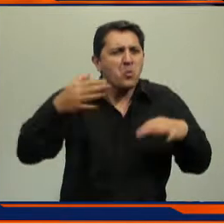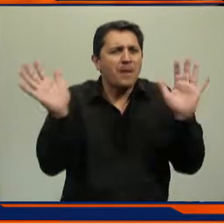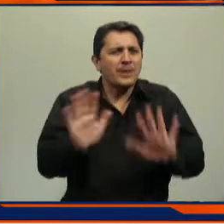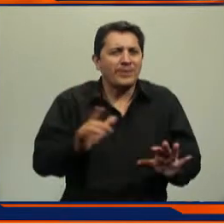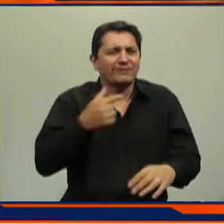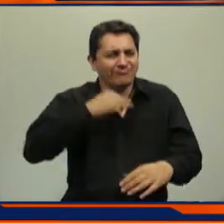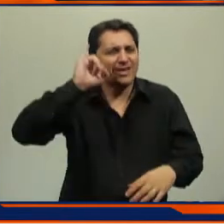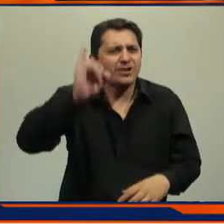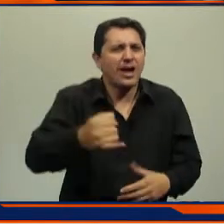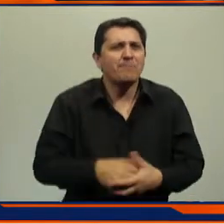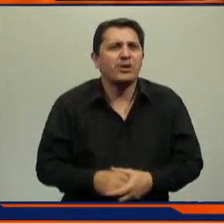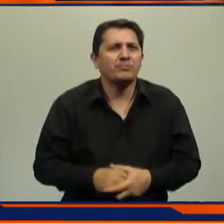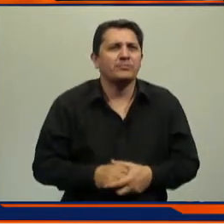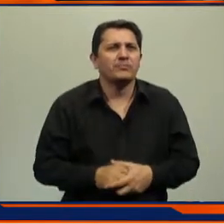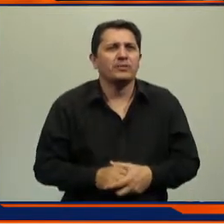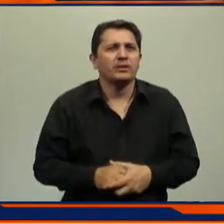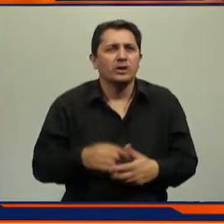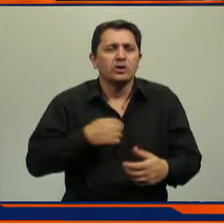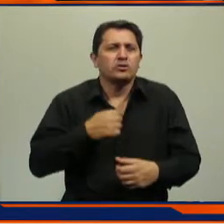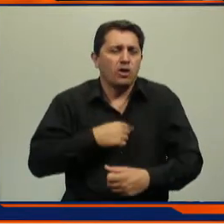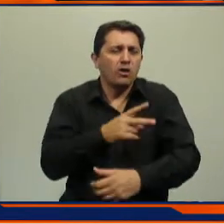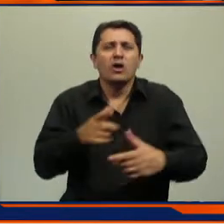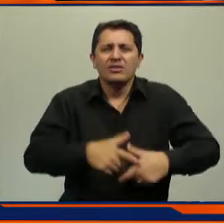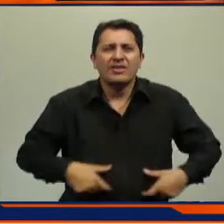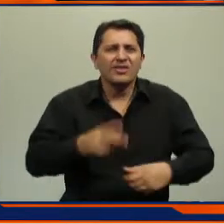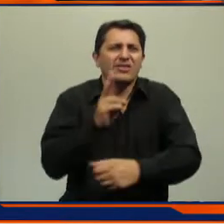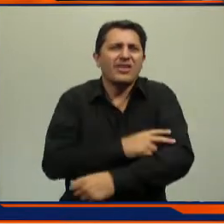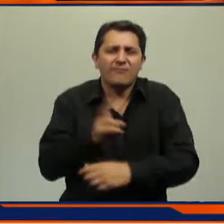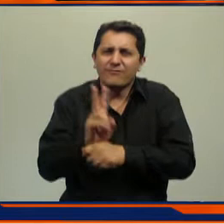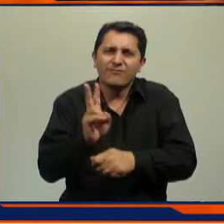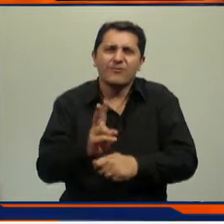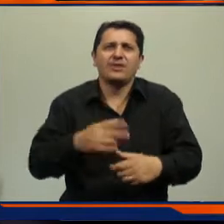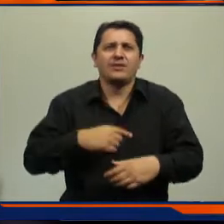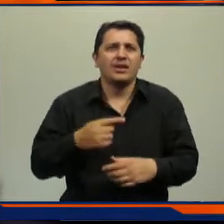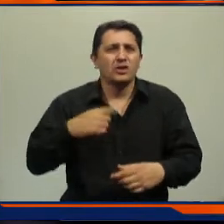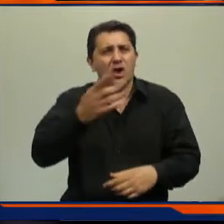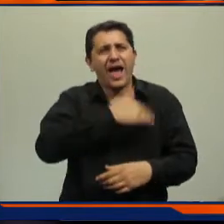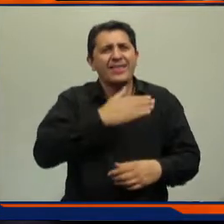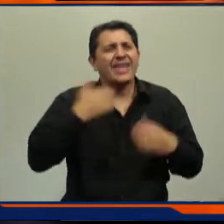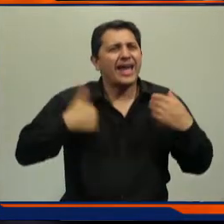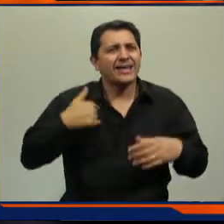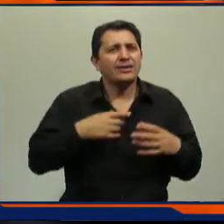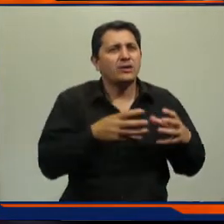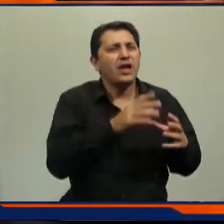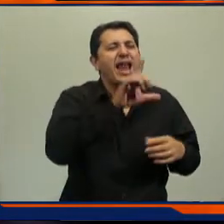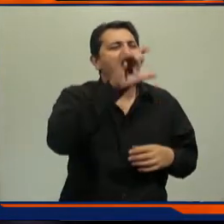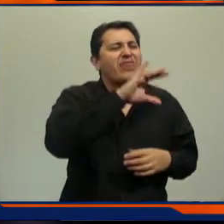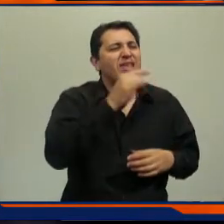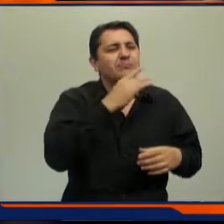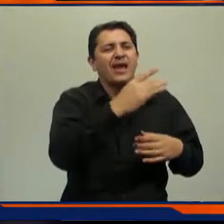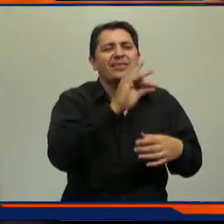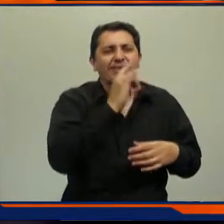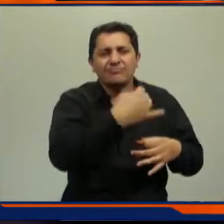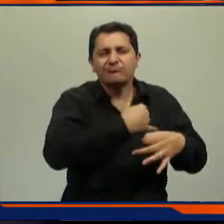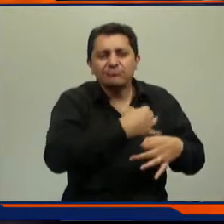título, para defenderlo con todas las ganas. Vine entrenando allá de Argentina con mi entrenador Juan Ledesma y vine bien